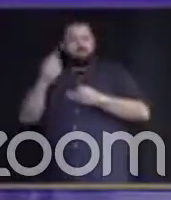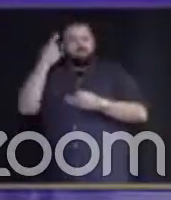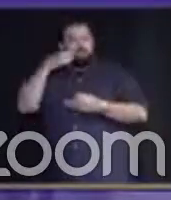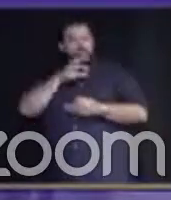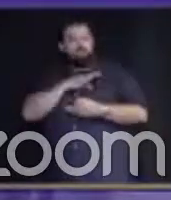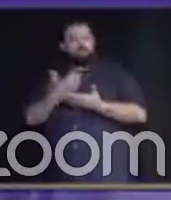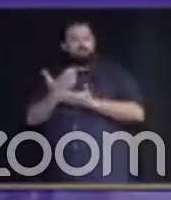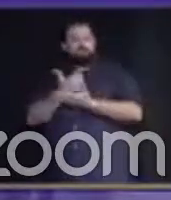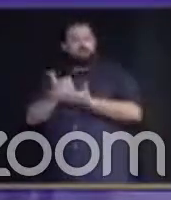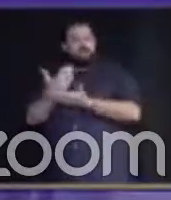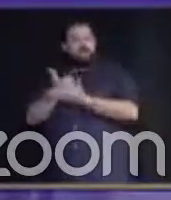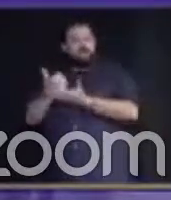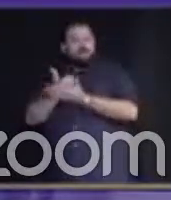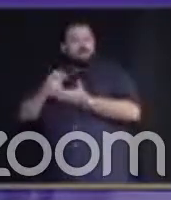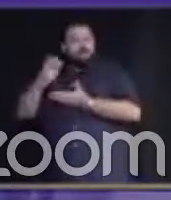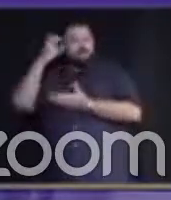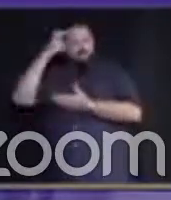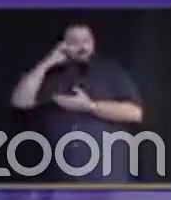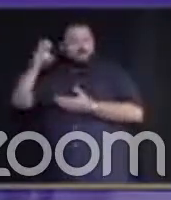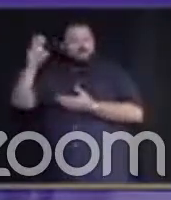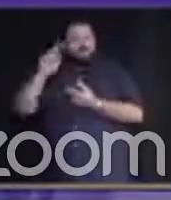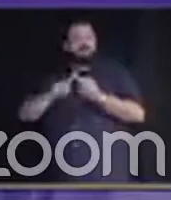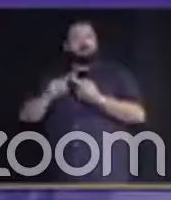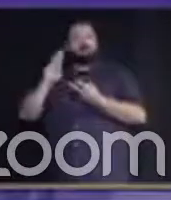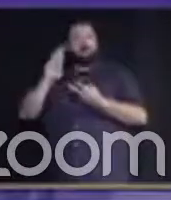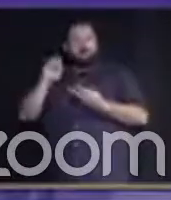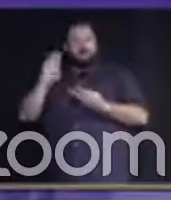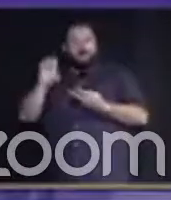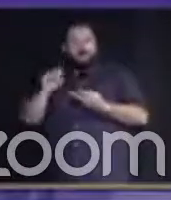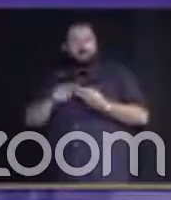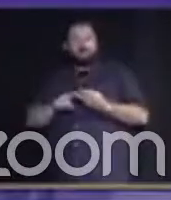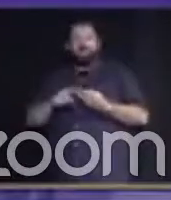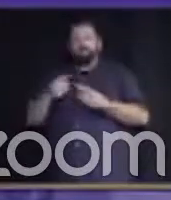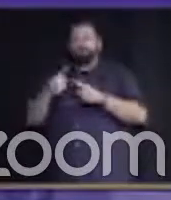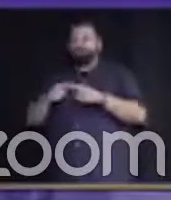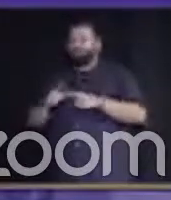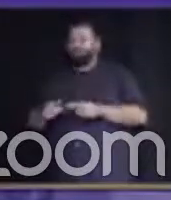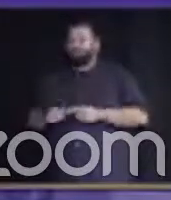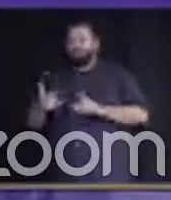rallies, al viaje internacional, a los bonos, etcétera.